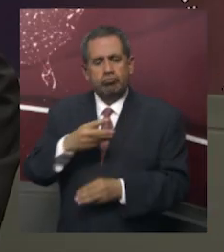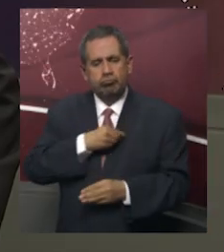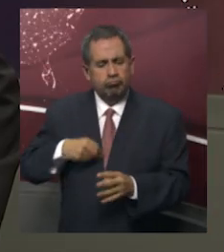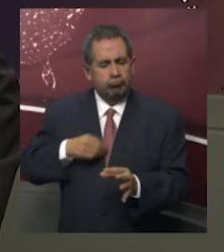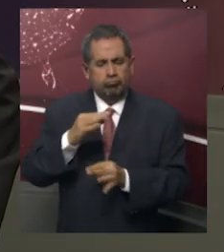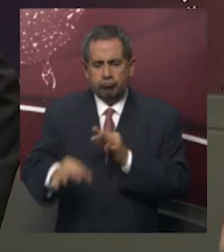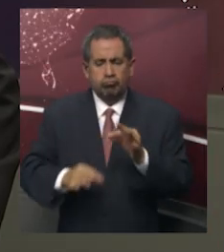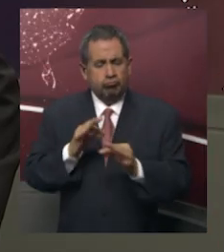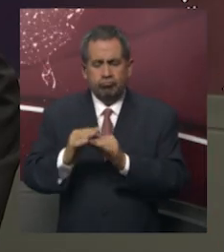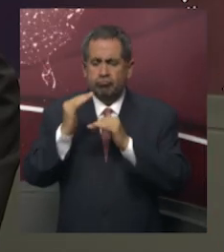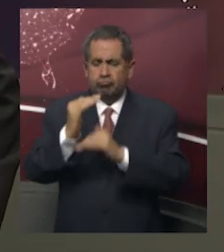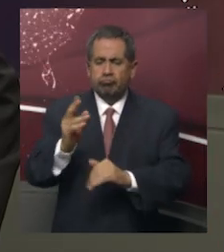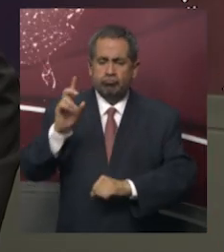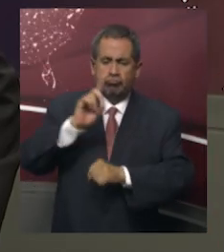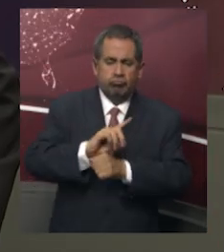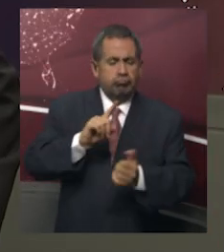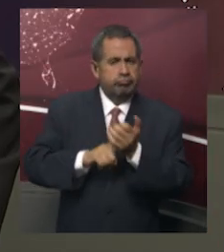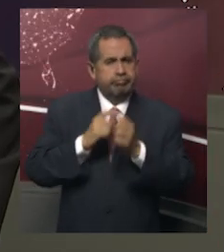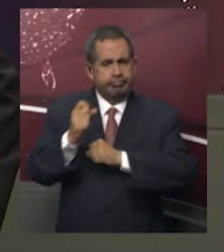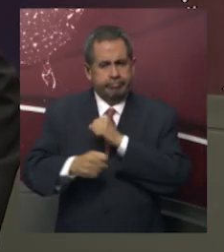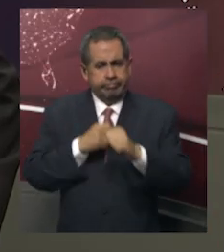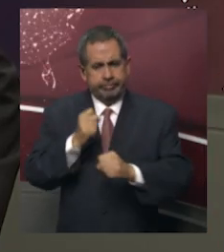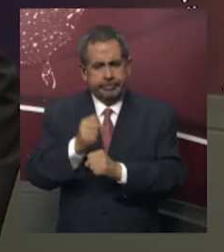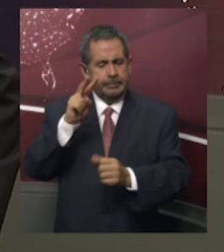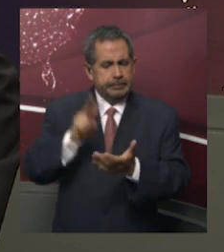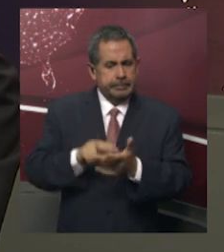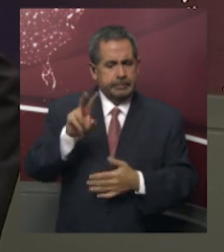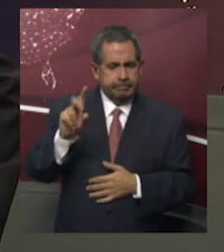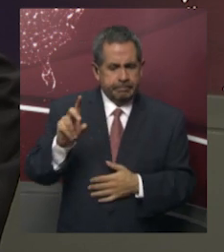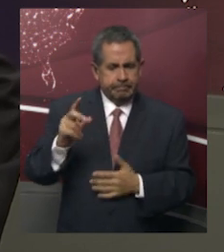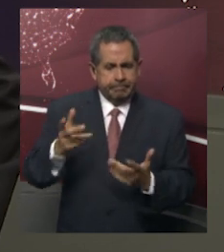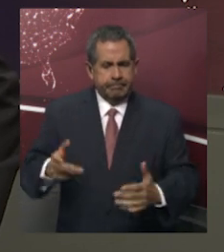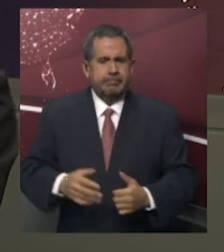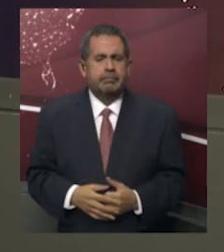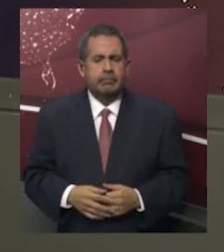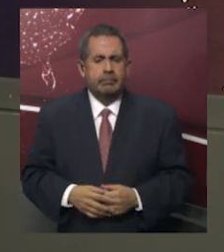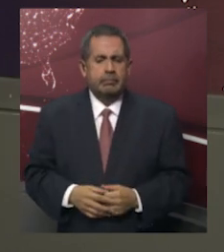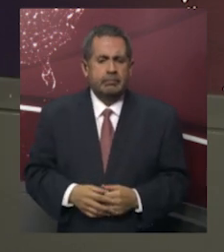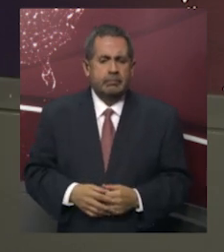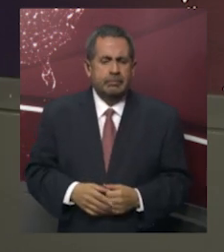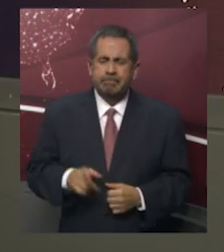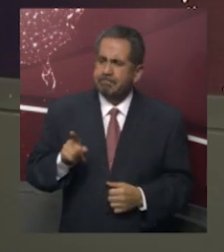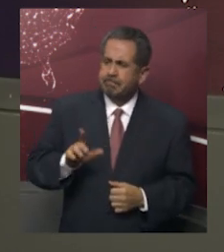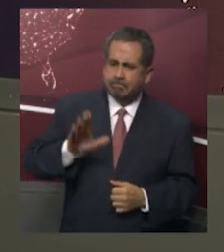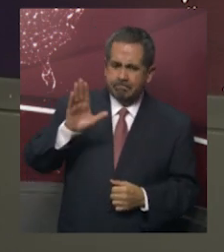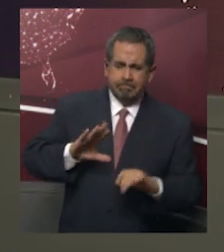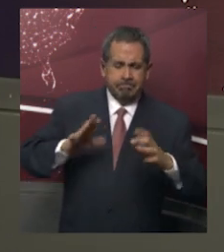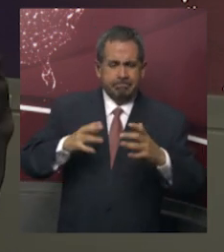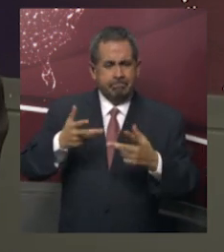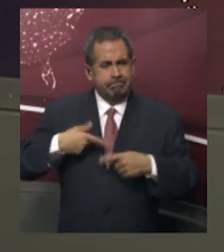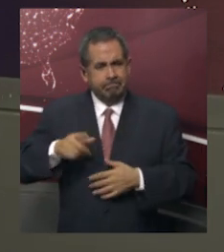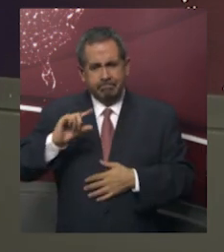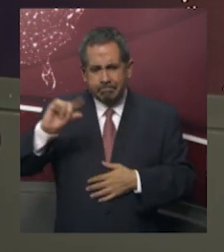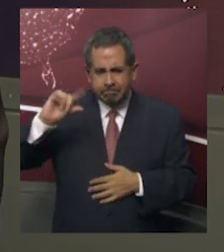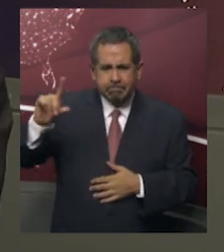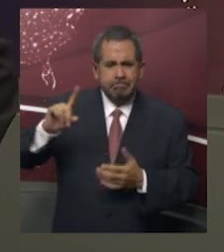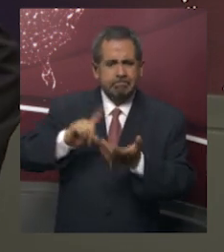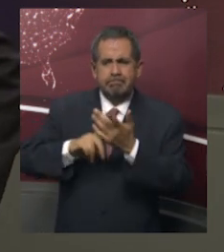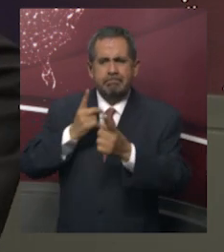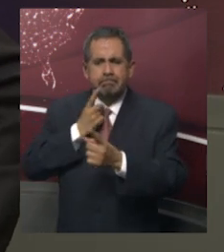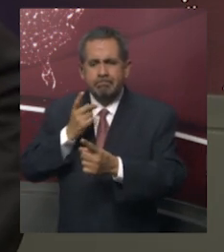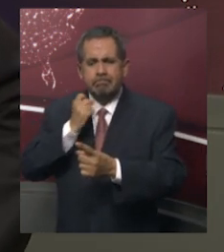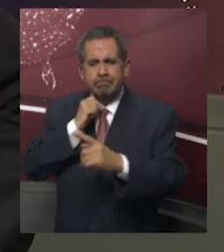a más tardar en el año 2030. Pareciera esto que señala de los ejecutivos, los